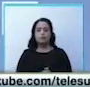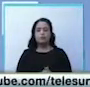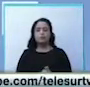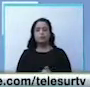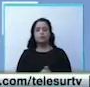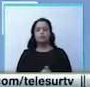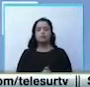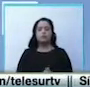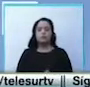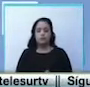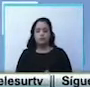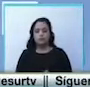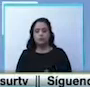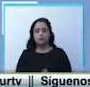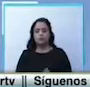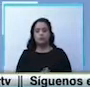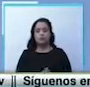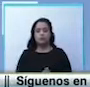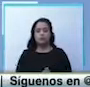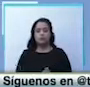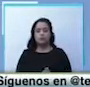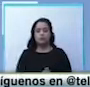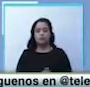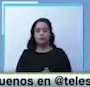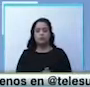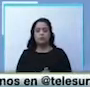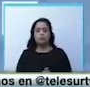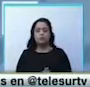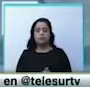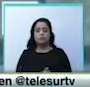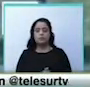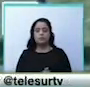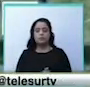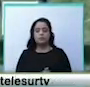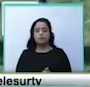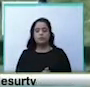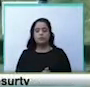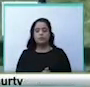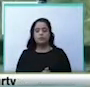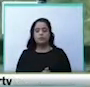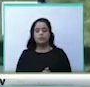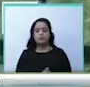hay que caracterizar a Xiomara diferente del presidente Zelaya. El presidente Zelaya es un político